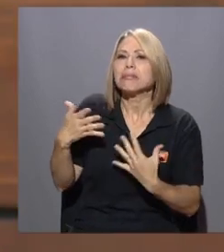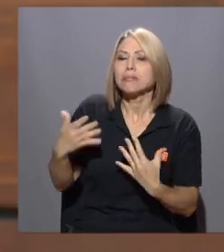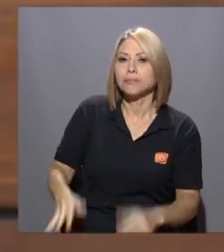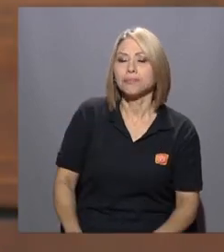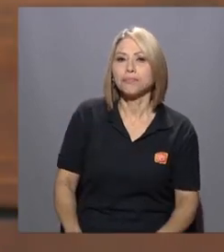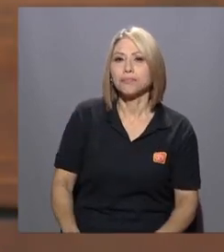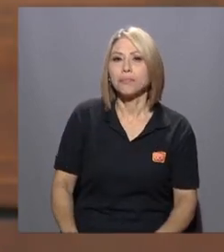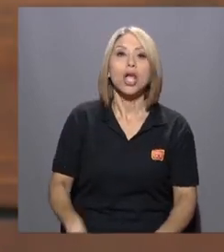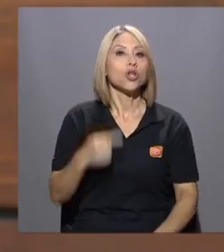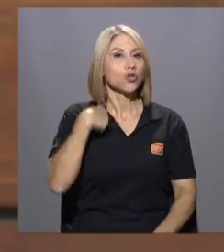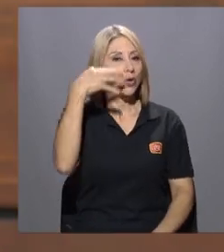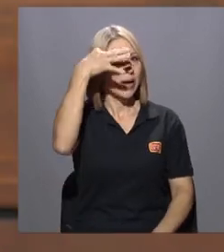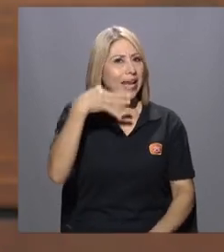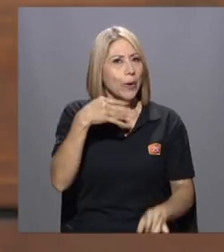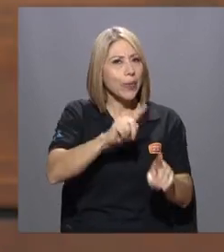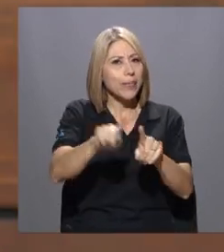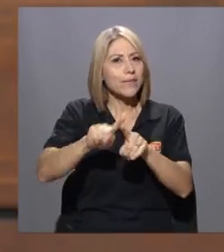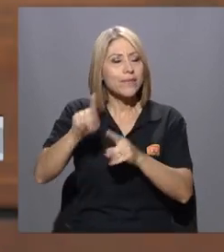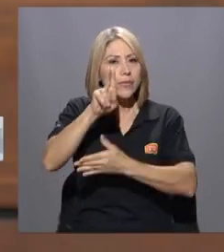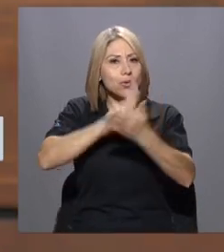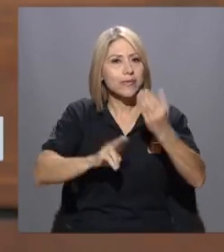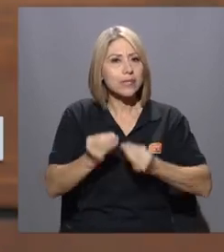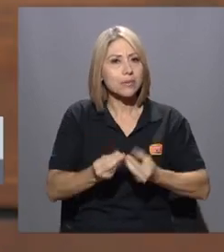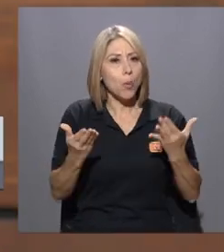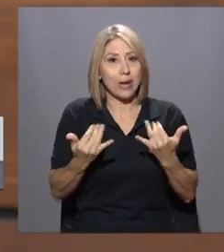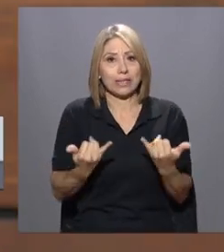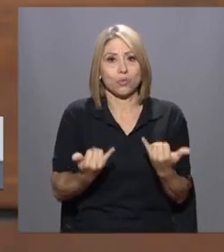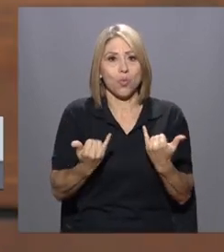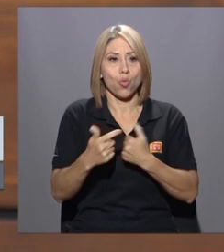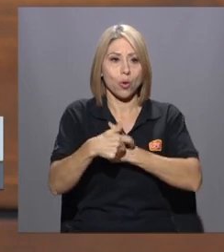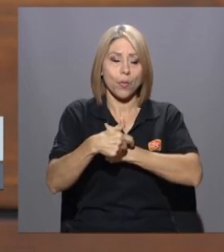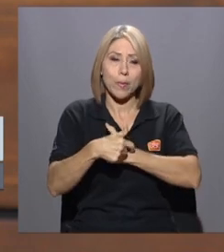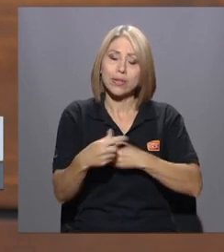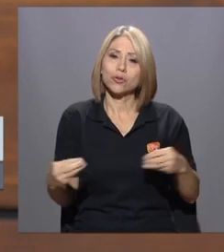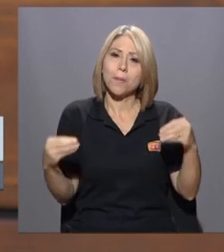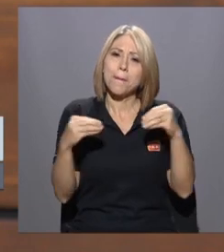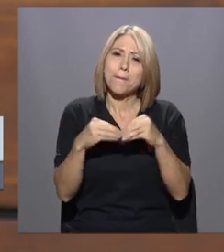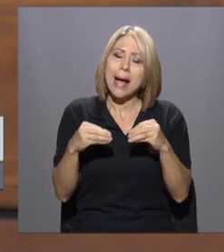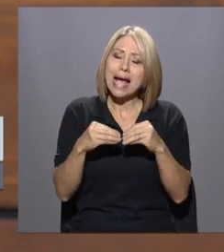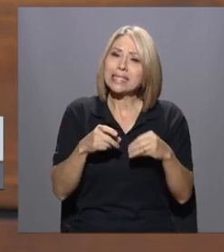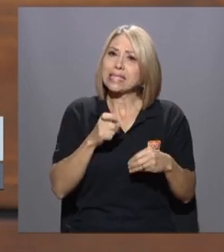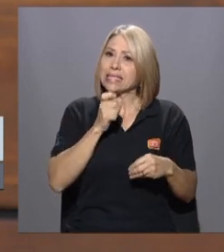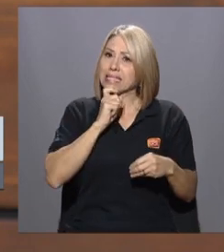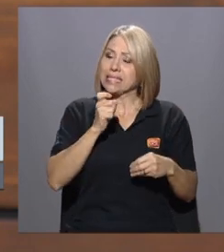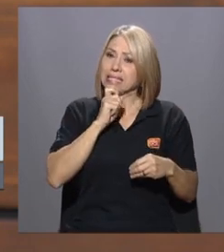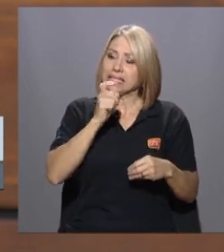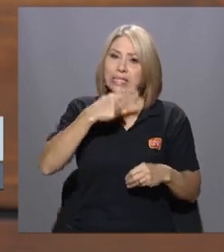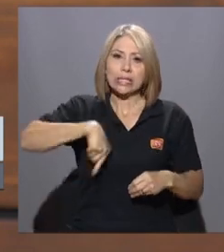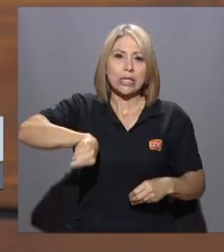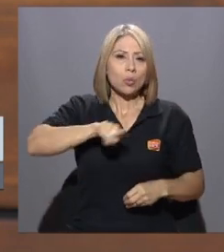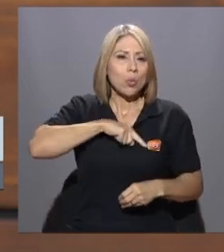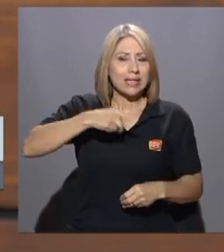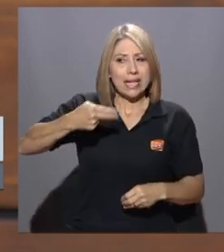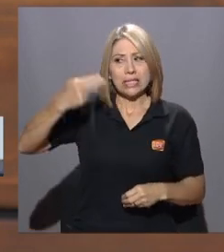que las universidades públicas estamos pasando por uno de los momentos más críticos de nuestra